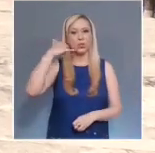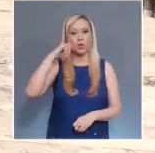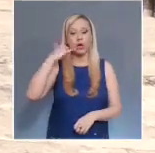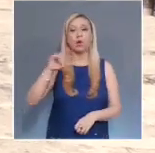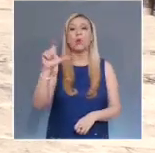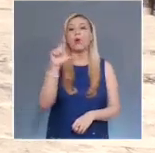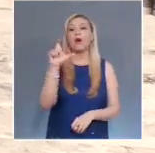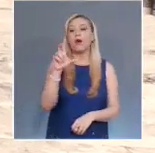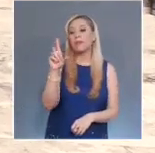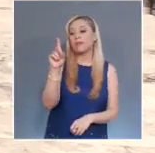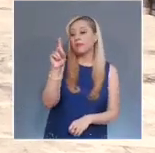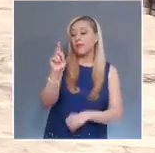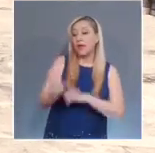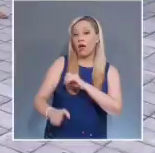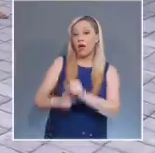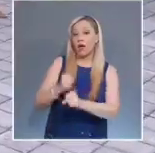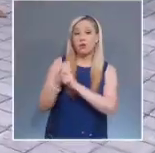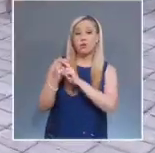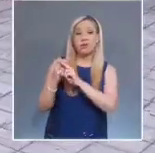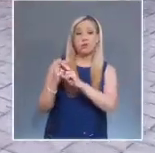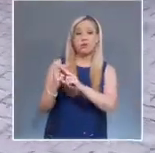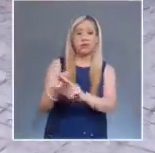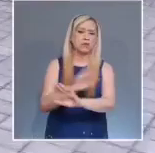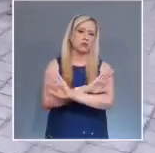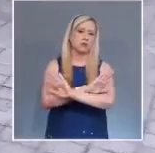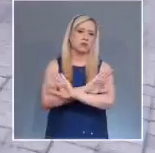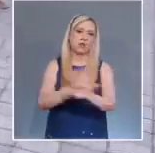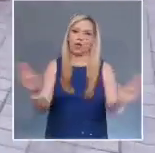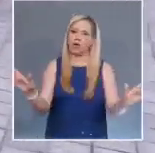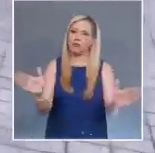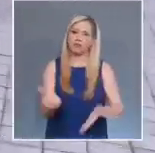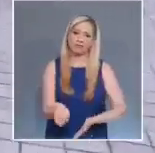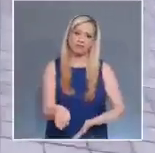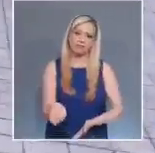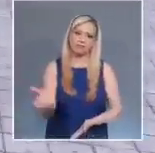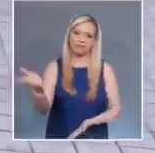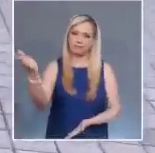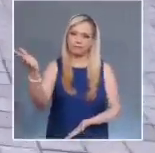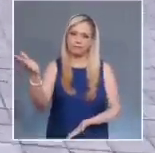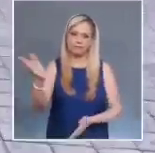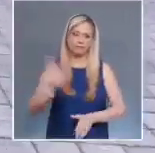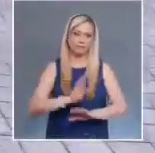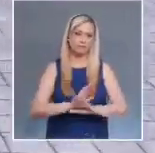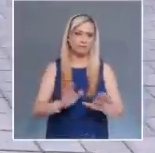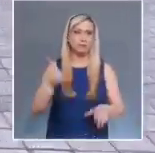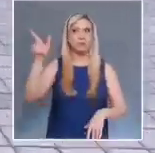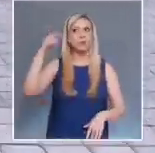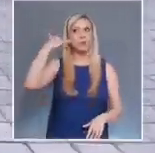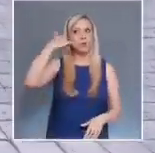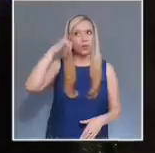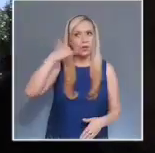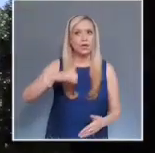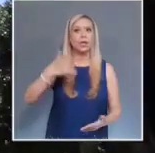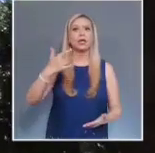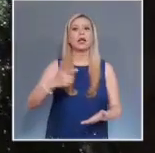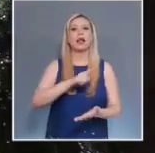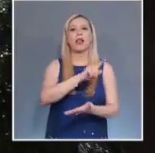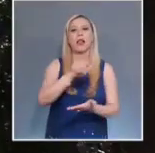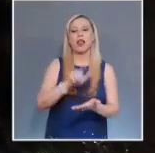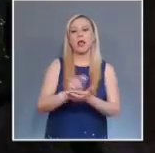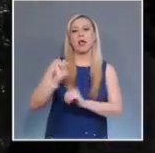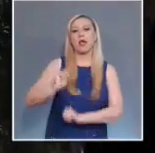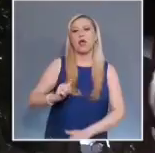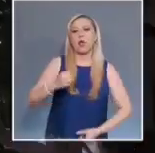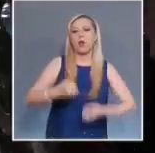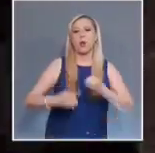Estado. Esta causal la establecían la Constitución de Yucatán y la Ley Orgánica del Poder Judicial de ese estado, tras